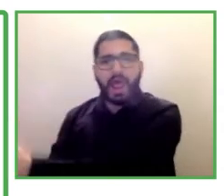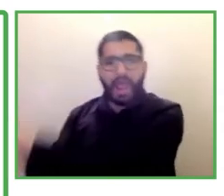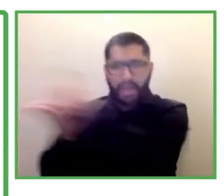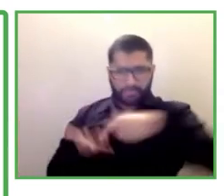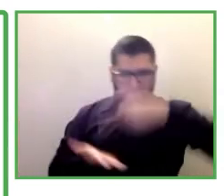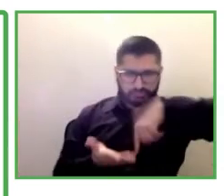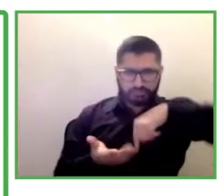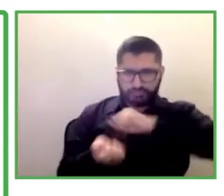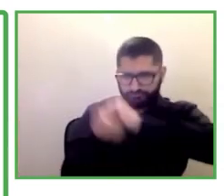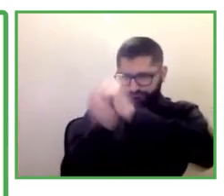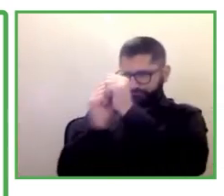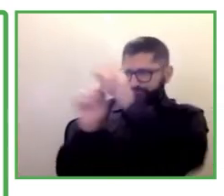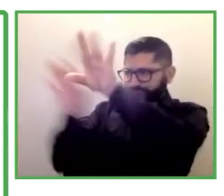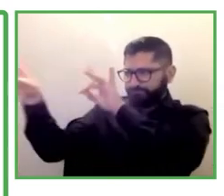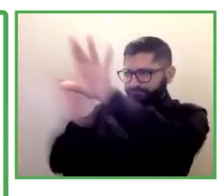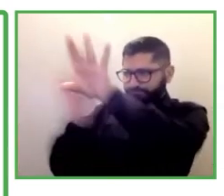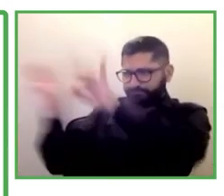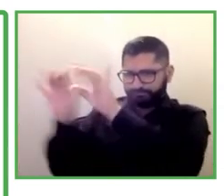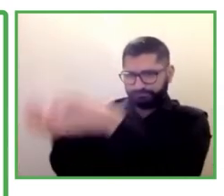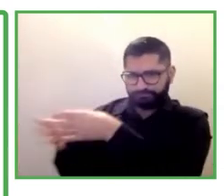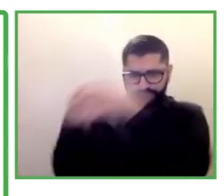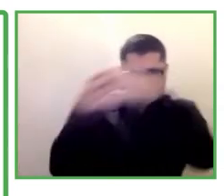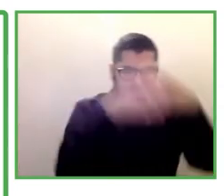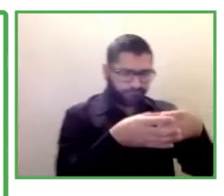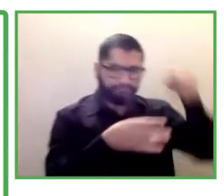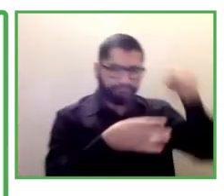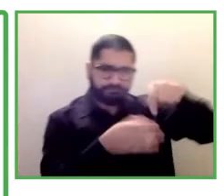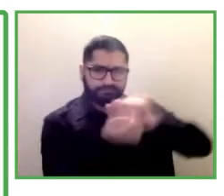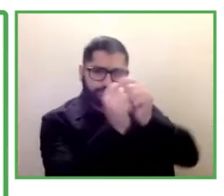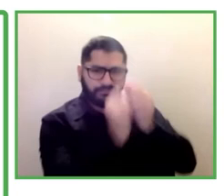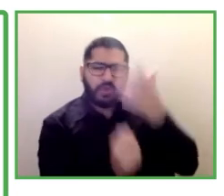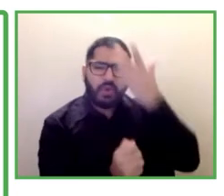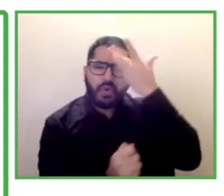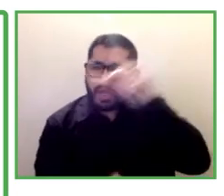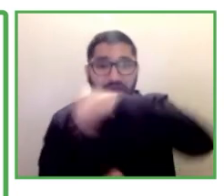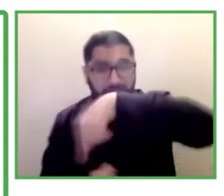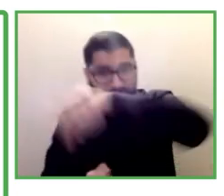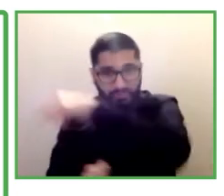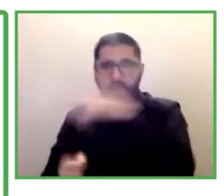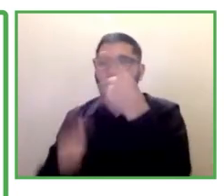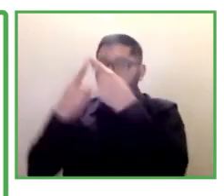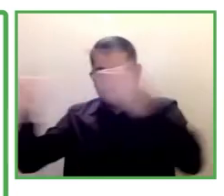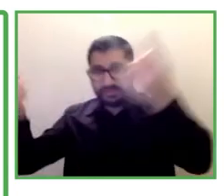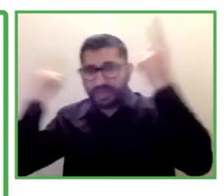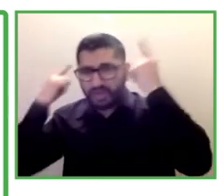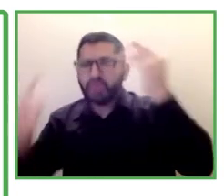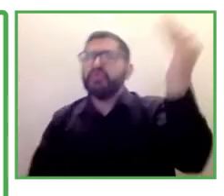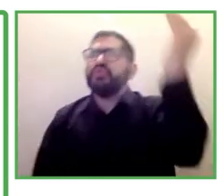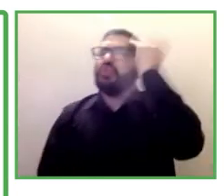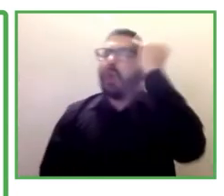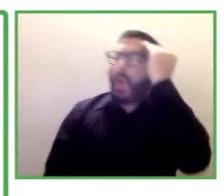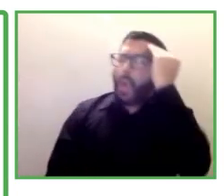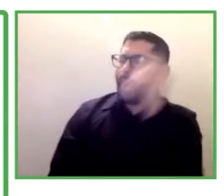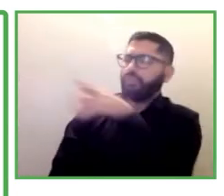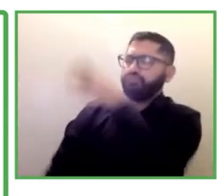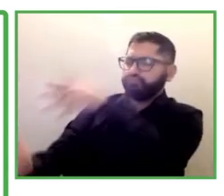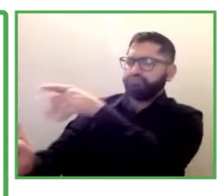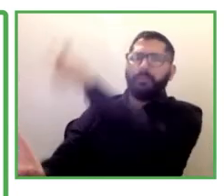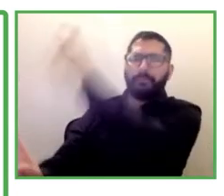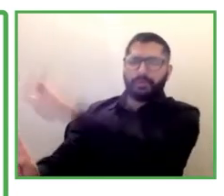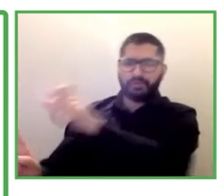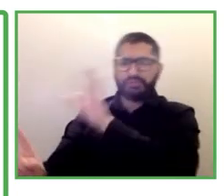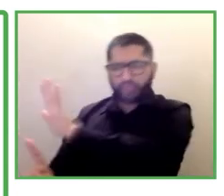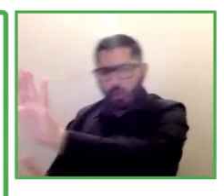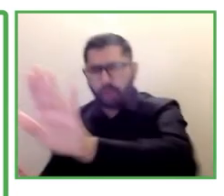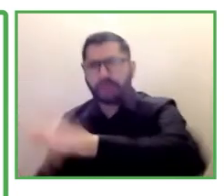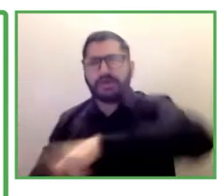ven el valor de que sus alumnos participen también en este tipo de trabajo, los apoyan y quieren trabajar con